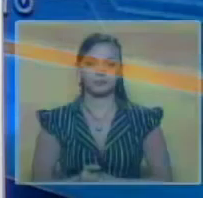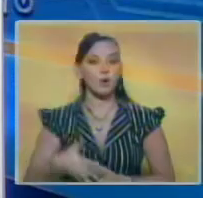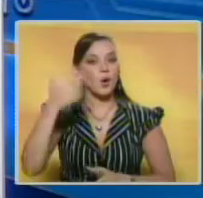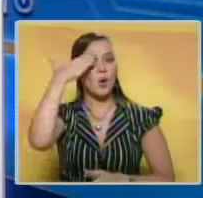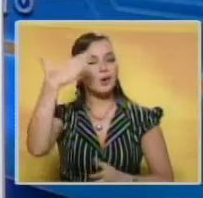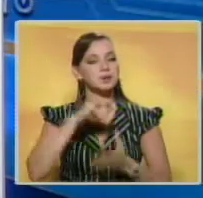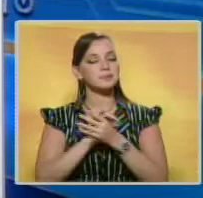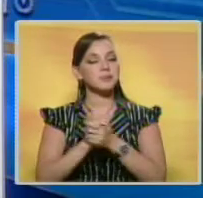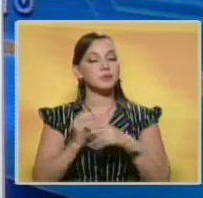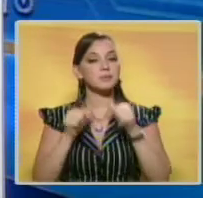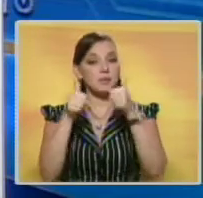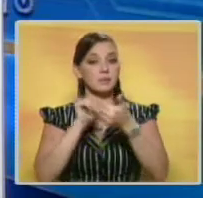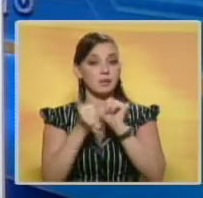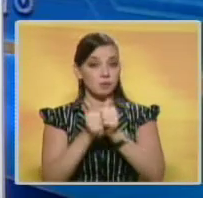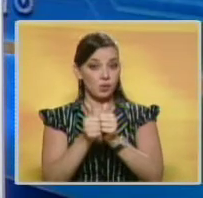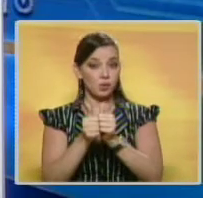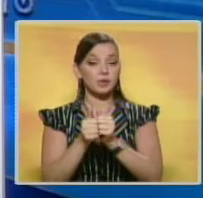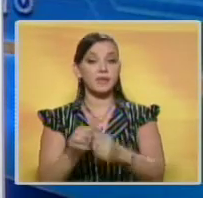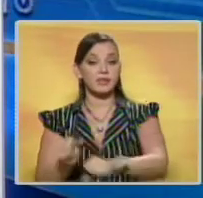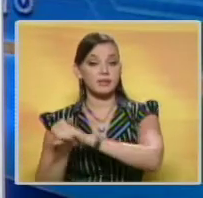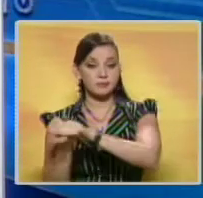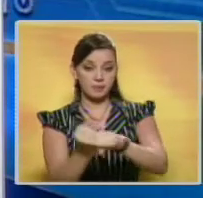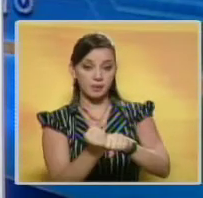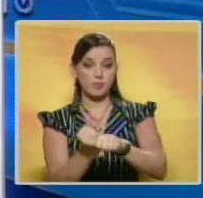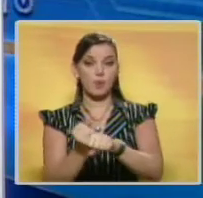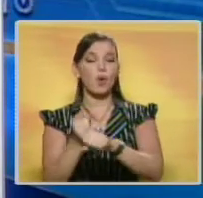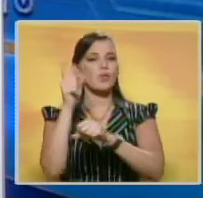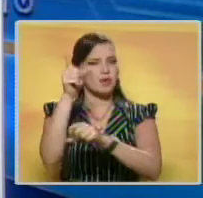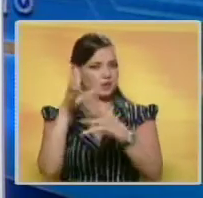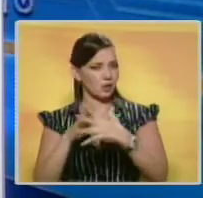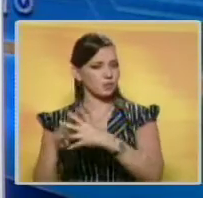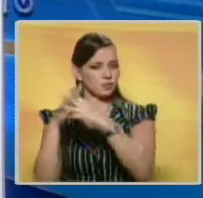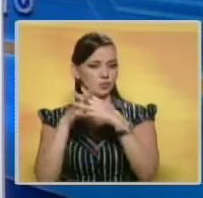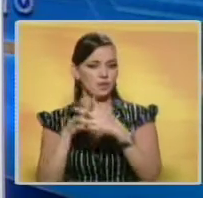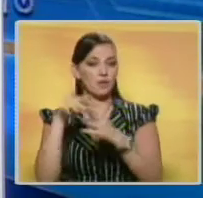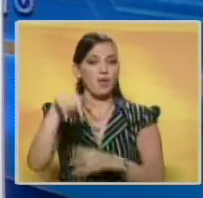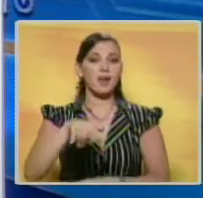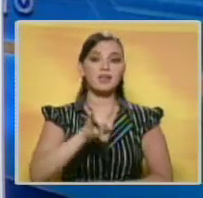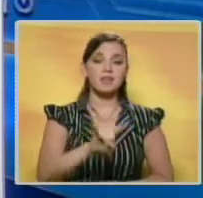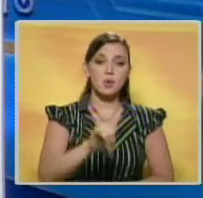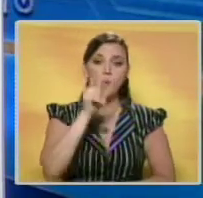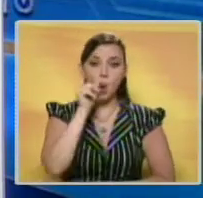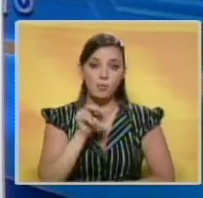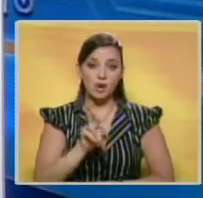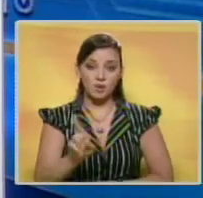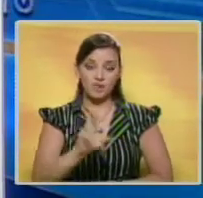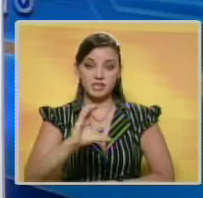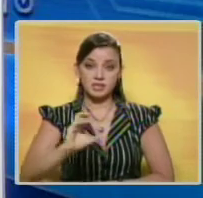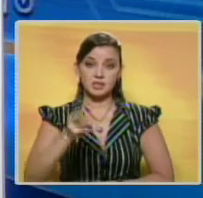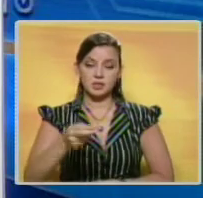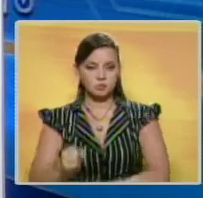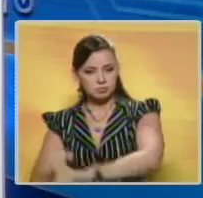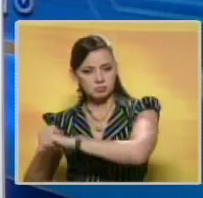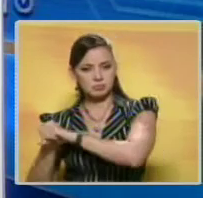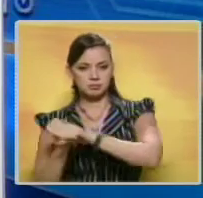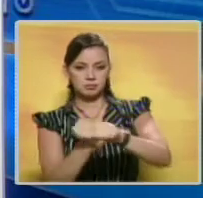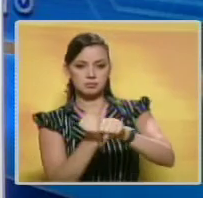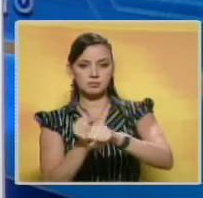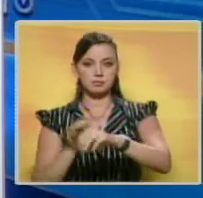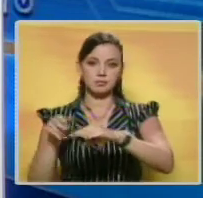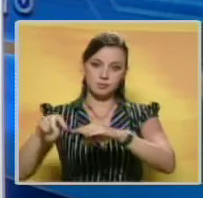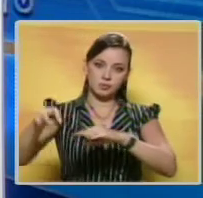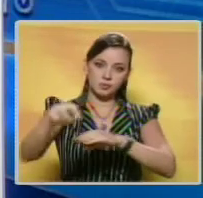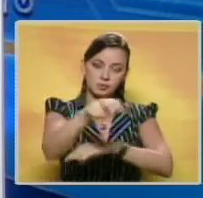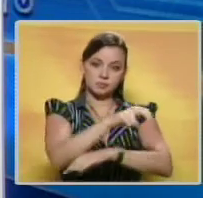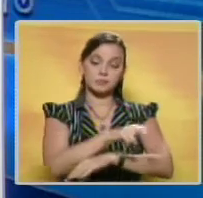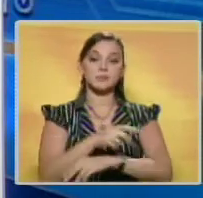Hola amigos, comenzamos los deportes con la pretemporada del béisbol de las Grandes Ligas porque este lunes Robinson Chirinos conectó un cuadrangular mientras que Eduard Mujica se llevó su